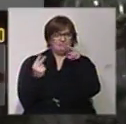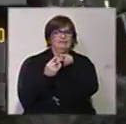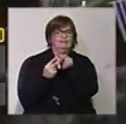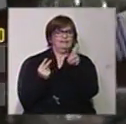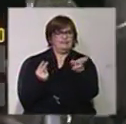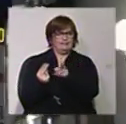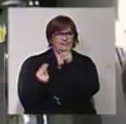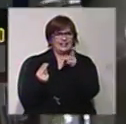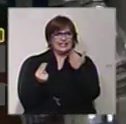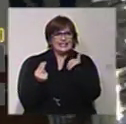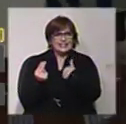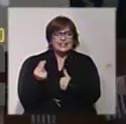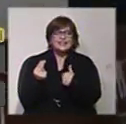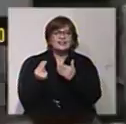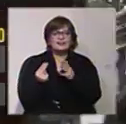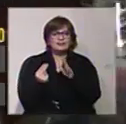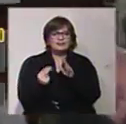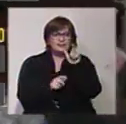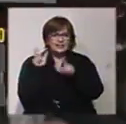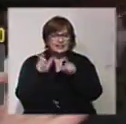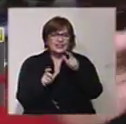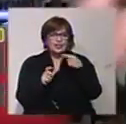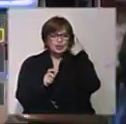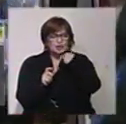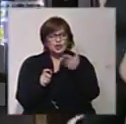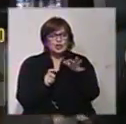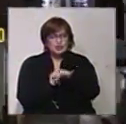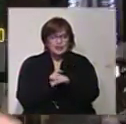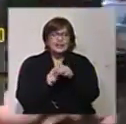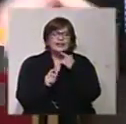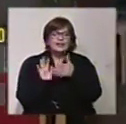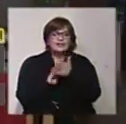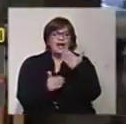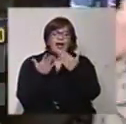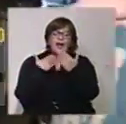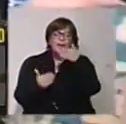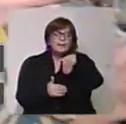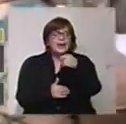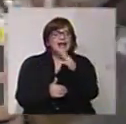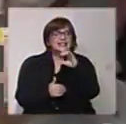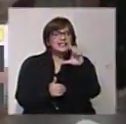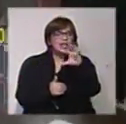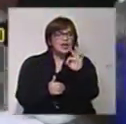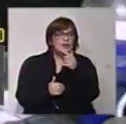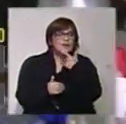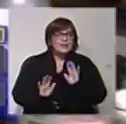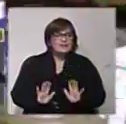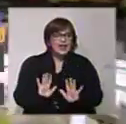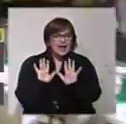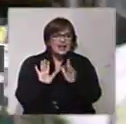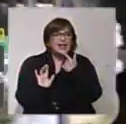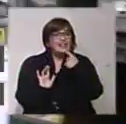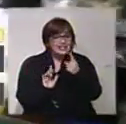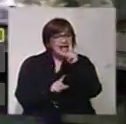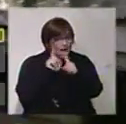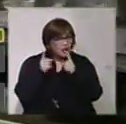tremendo, lo lamento mucho por los que tienen que ver esta cara todos los días. Y dentro de un rato vamos a estar hablando con Marcelo, que está preparando una cantidad de delicias, pero yo quiero destacar algo que el